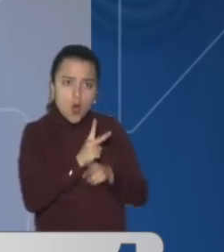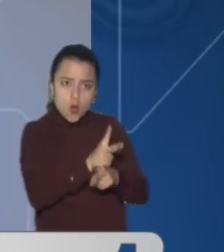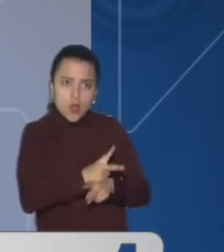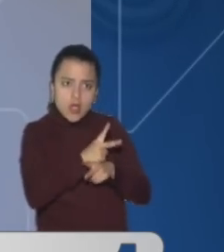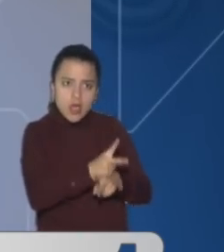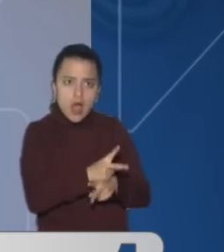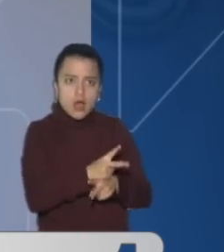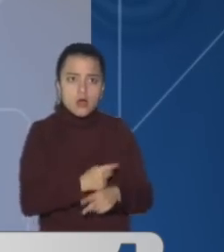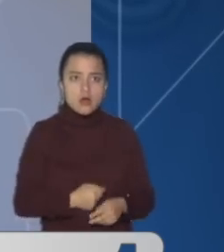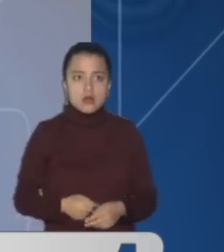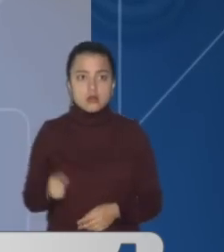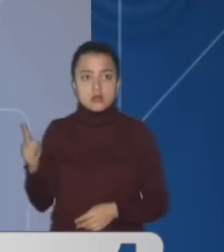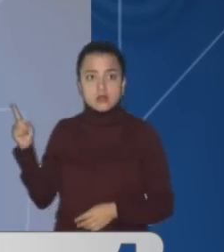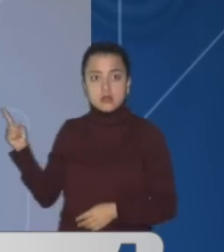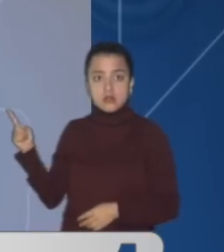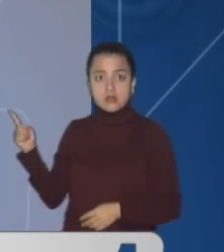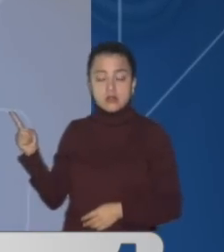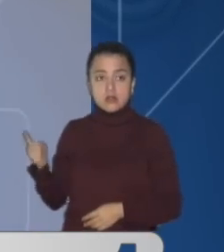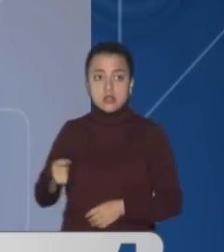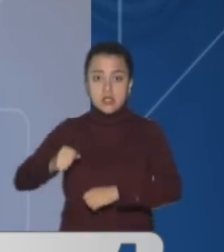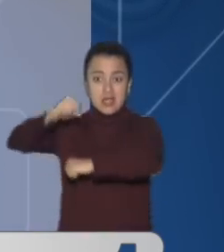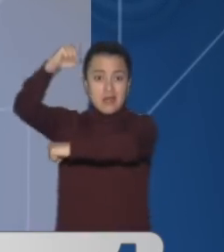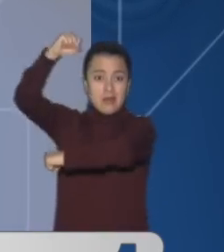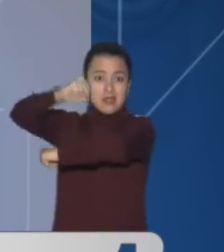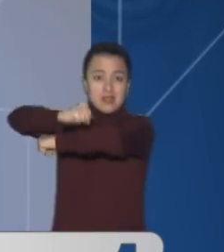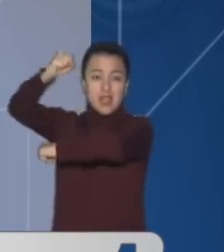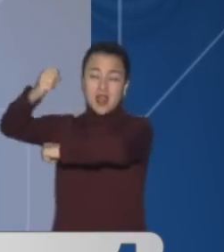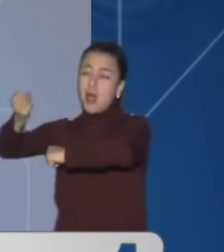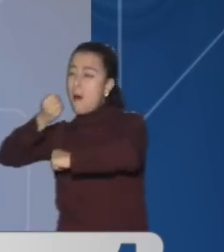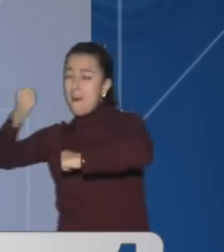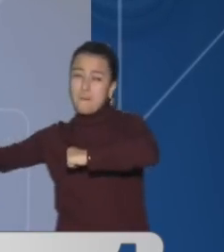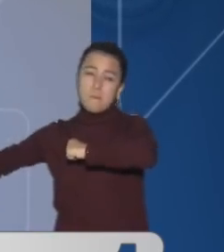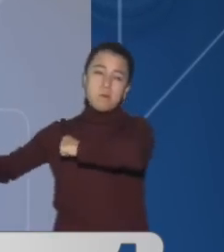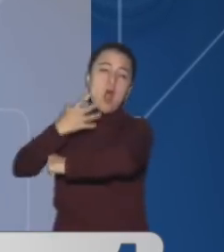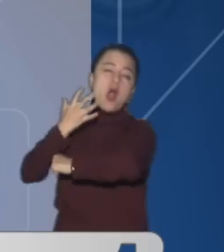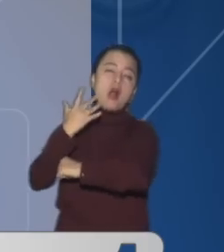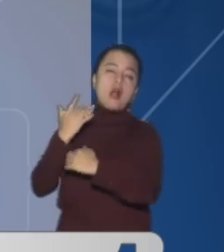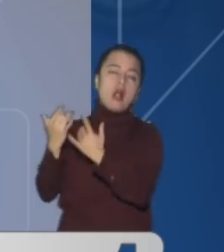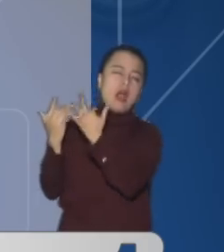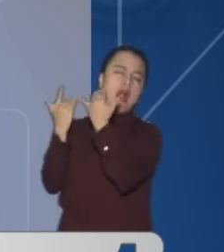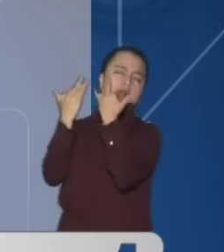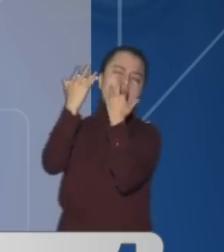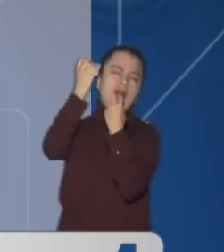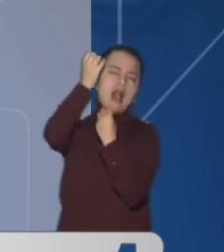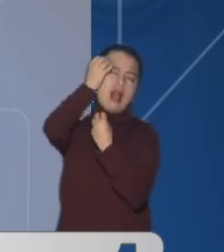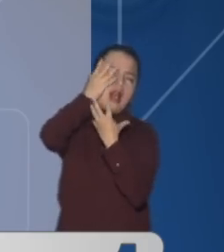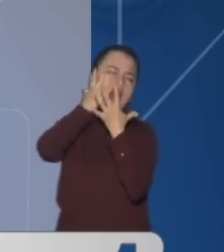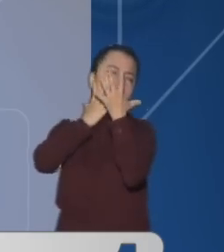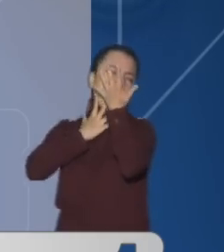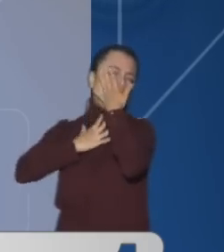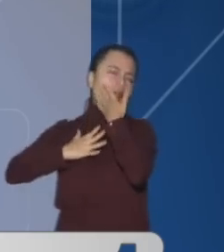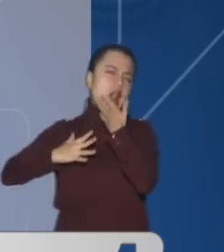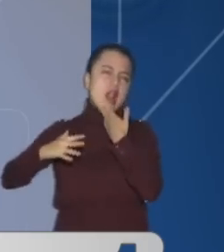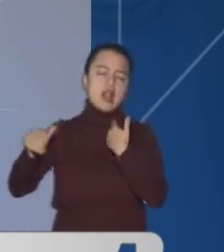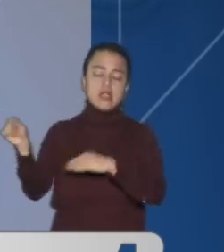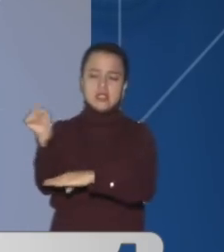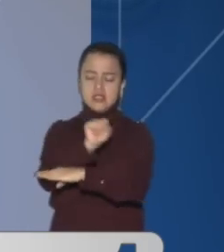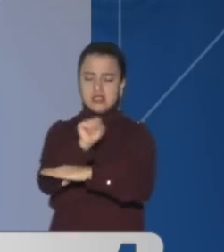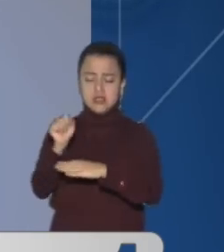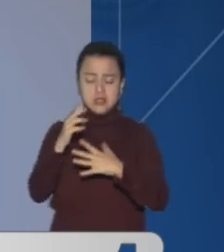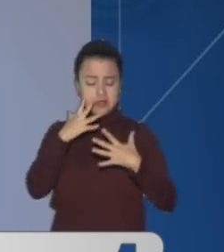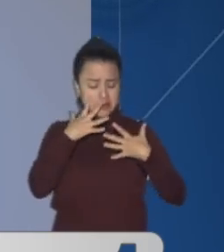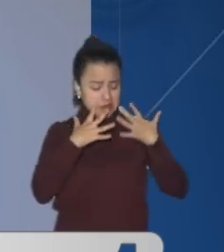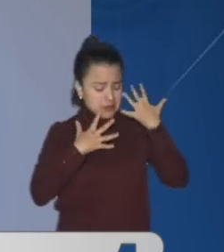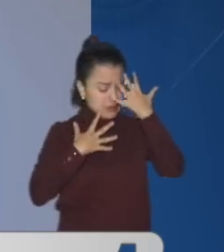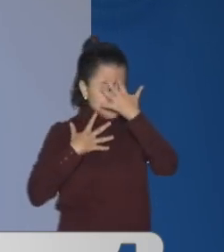debido a las esquirlas y las autoridades ofrecieron una recompensa de hasta 8 millones de pesos a quien brinde información que permita capturar